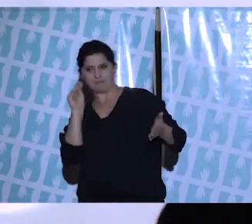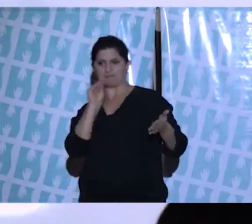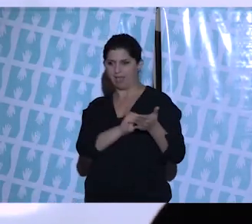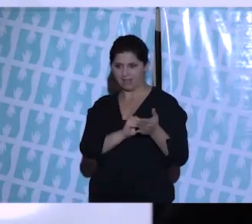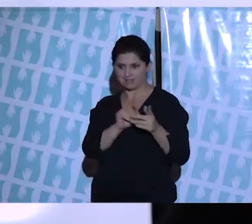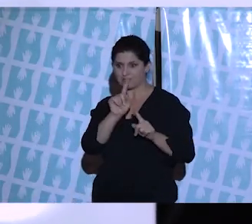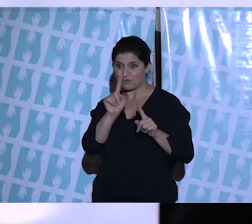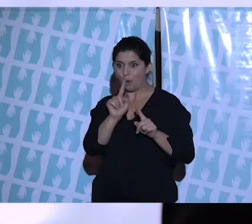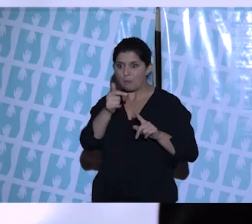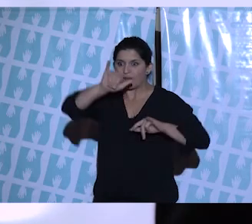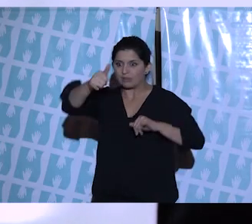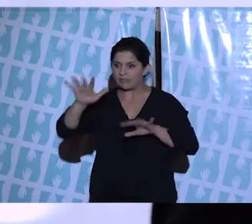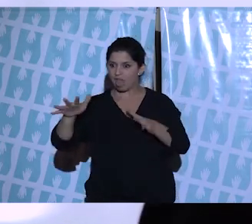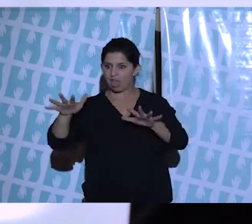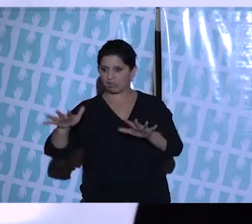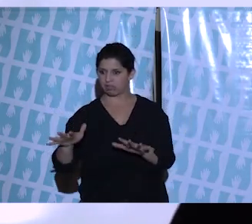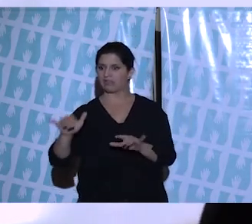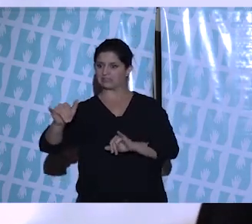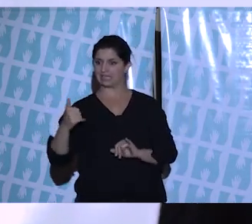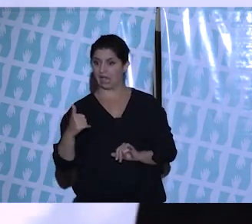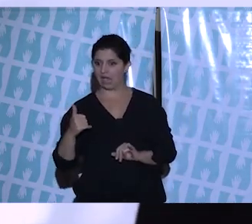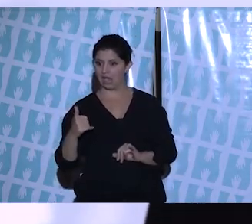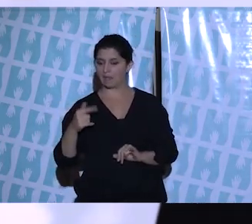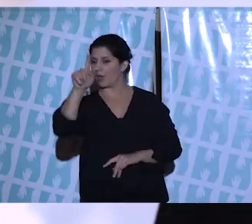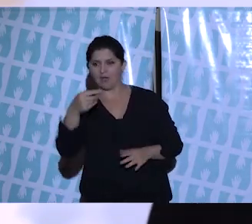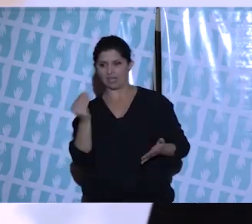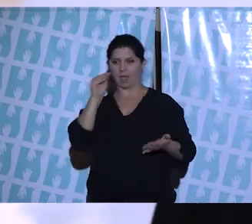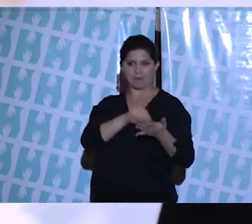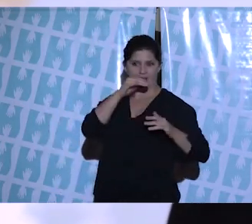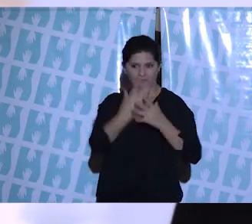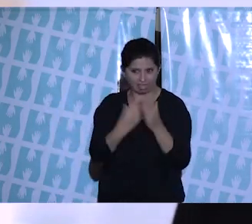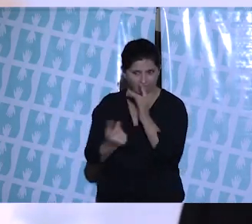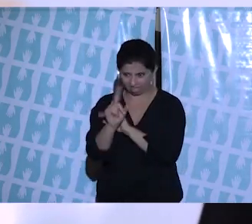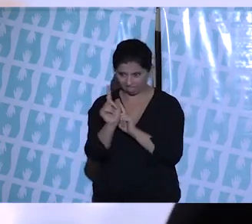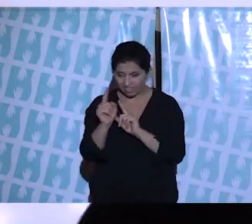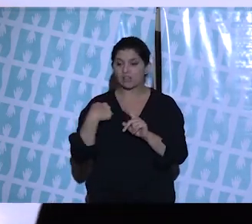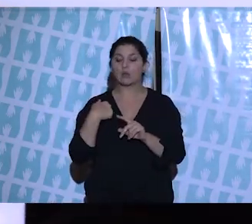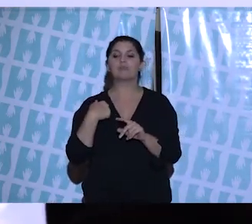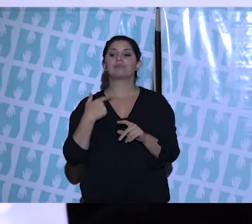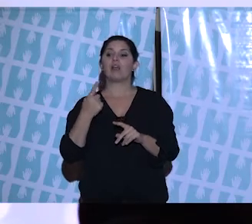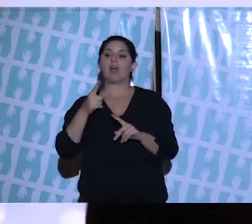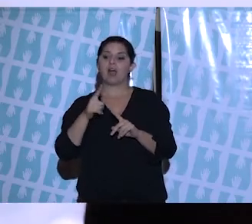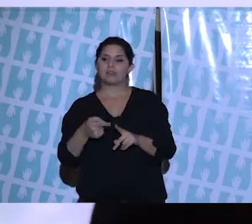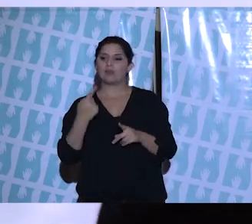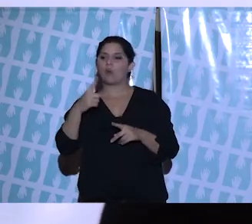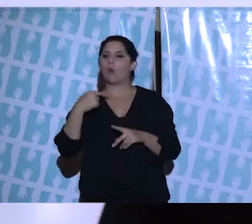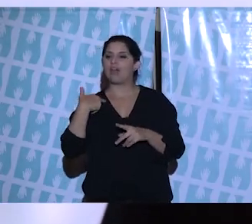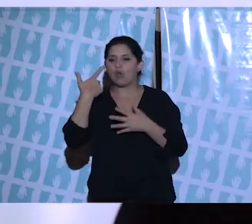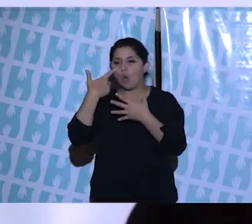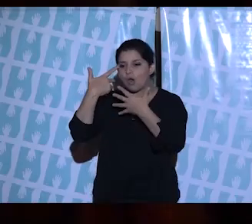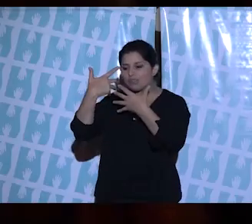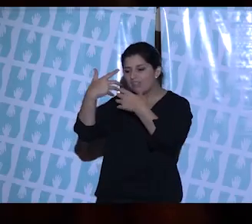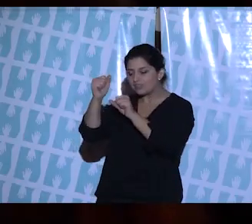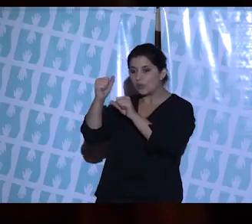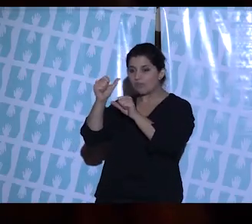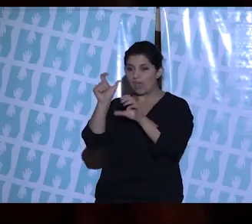el mismo resultado. Y luego de investigar el resultado sobre el temblor, aplicando una corriente